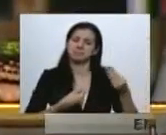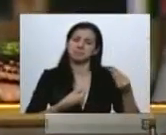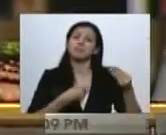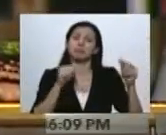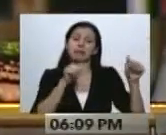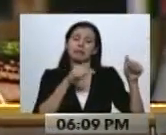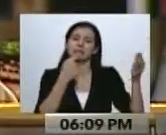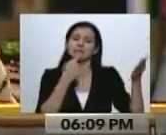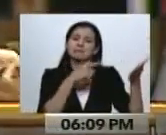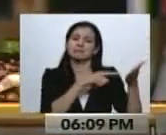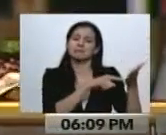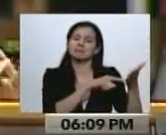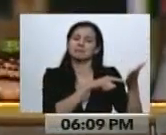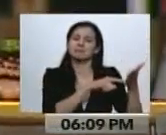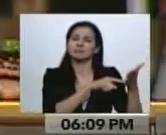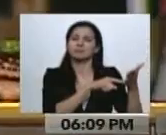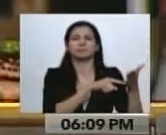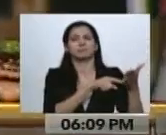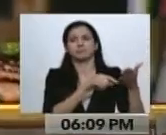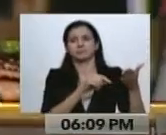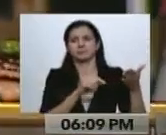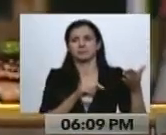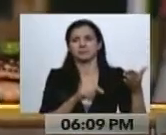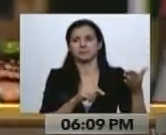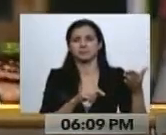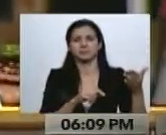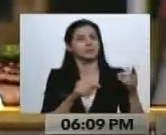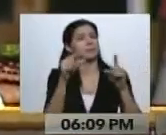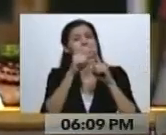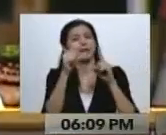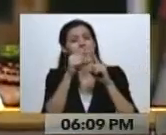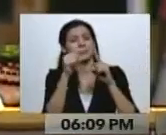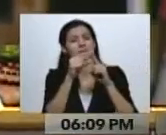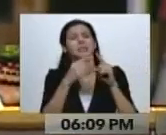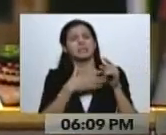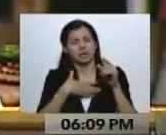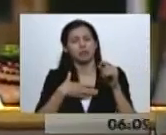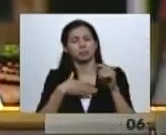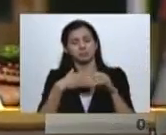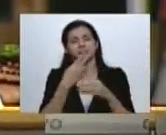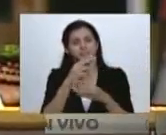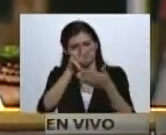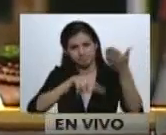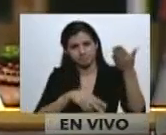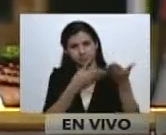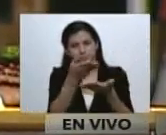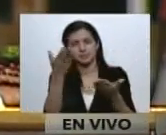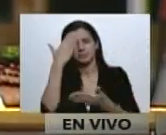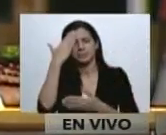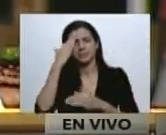donde decía unas palabras que quiero compartir.